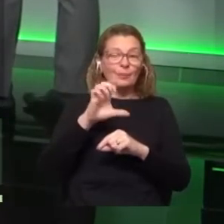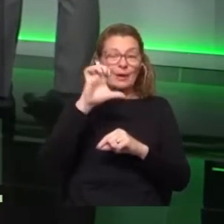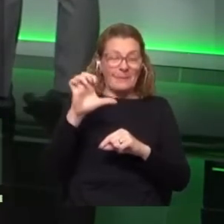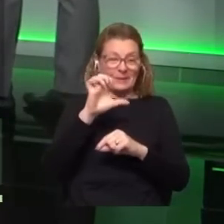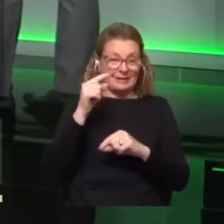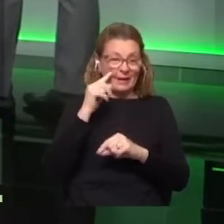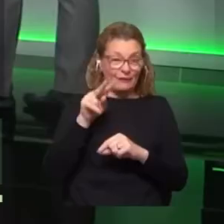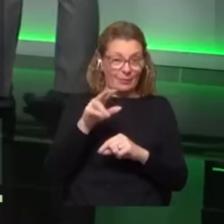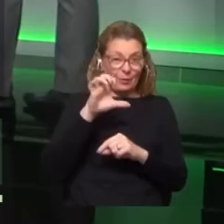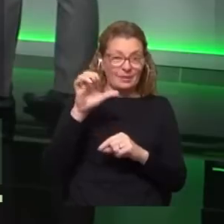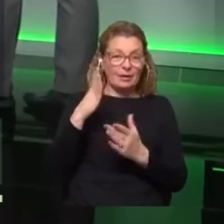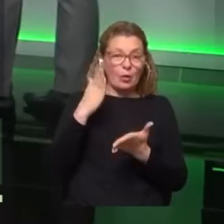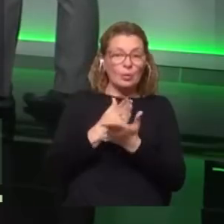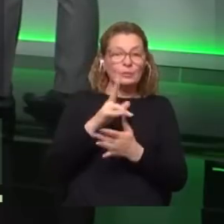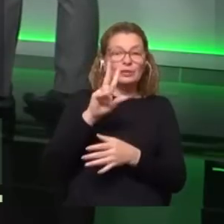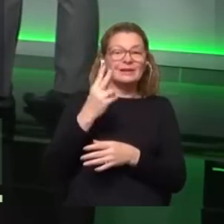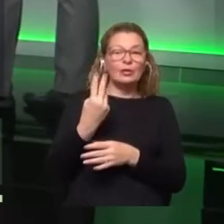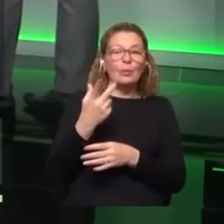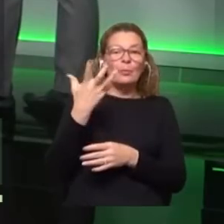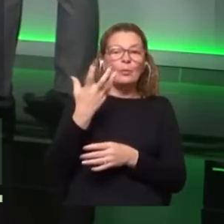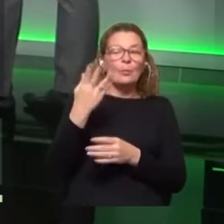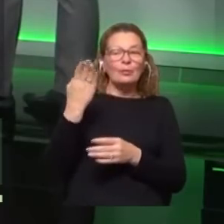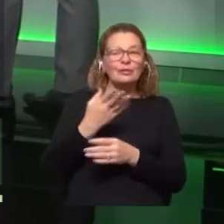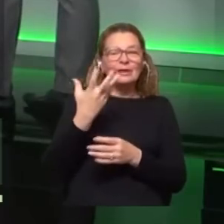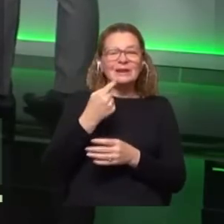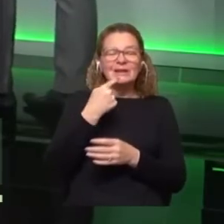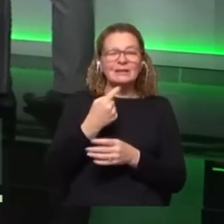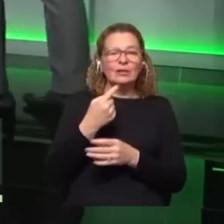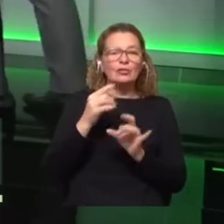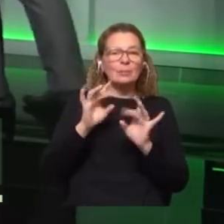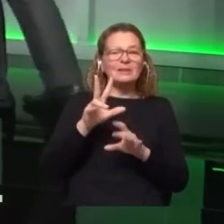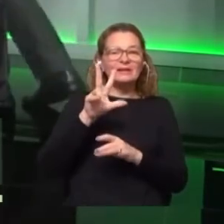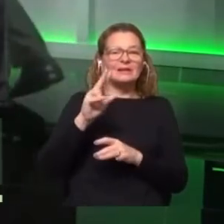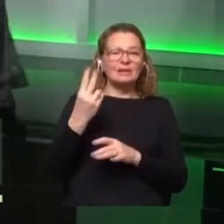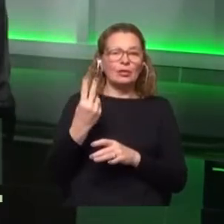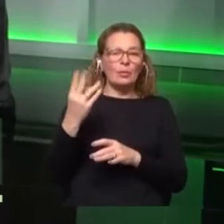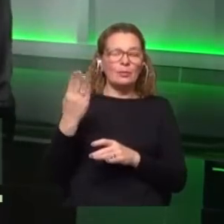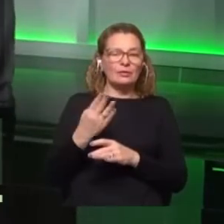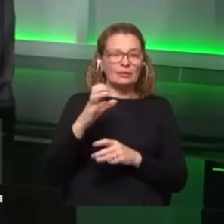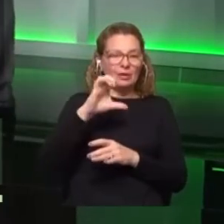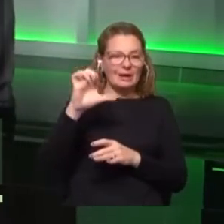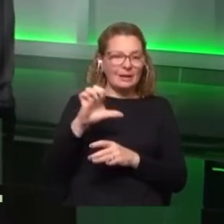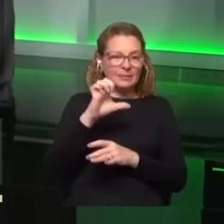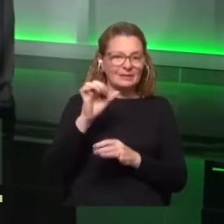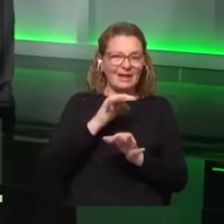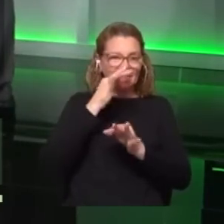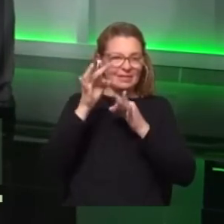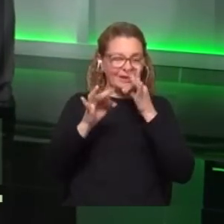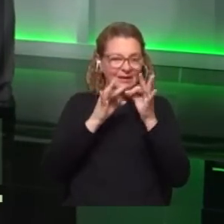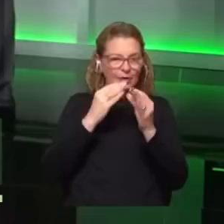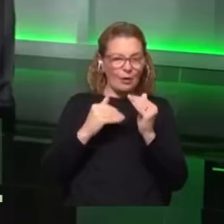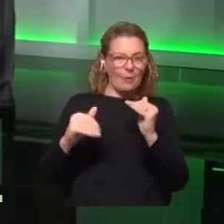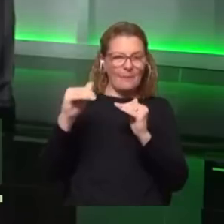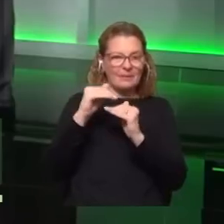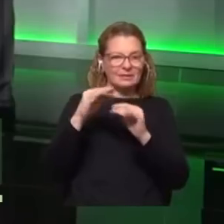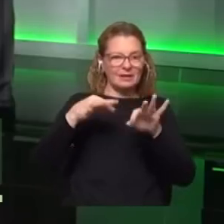empresas y ese último 32% lo que significa es solamente el 32% de las empresas declaró que tiene un incremento